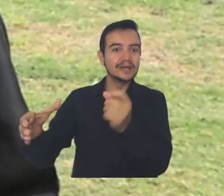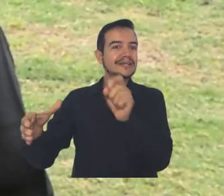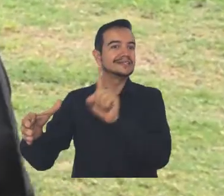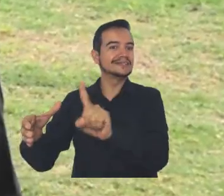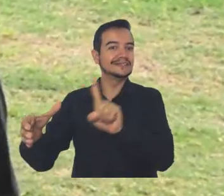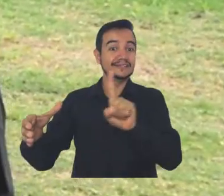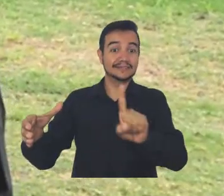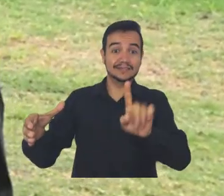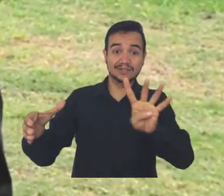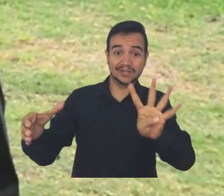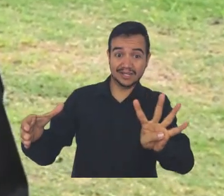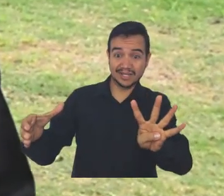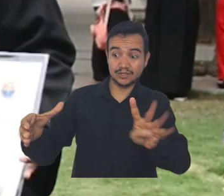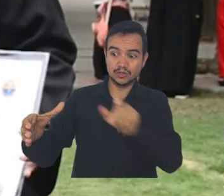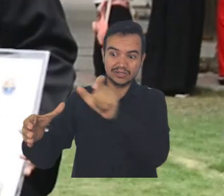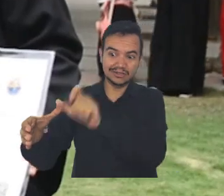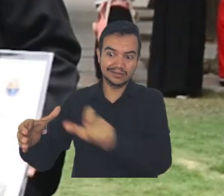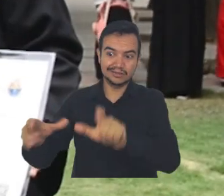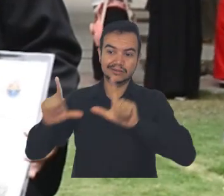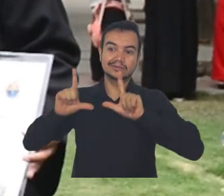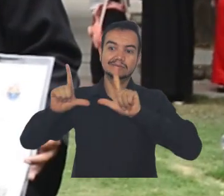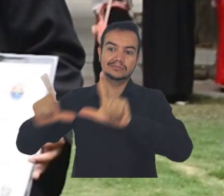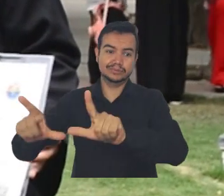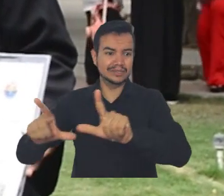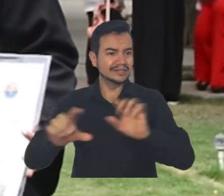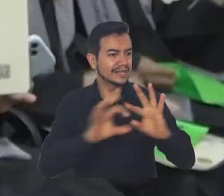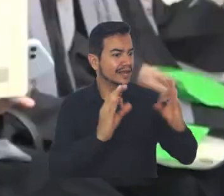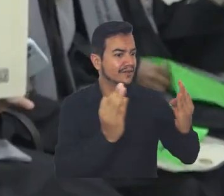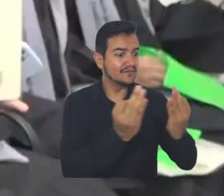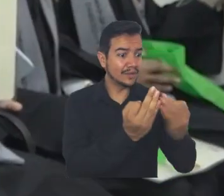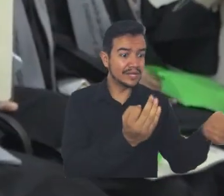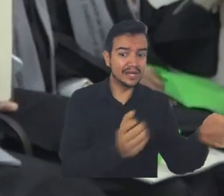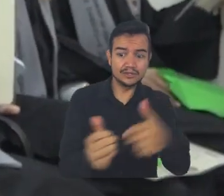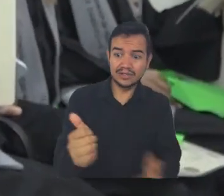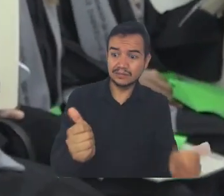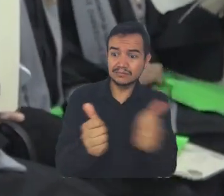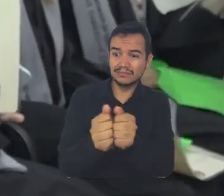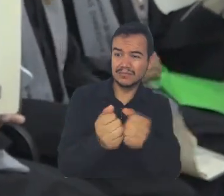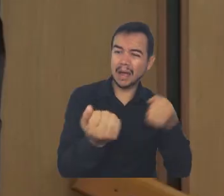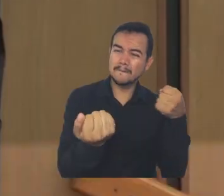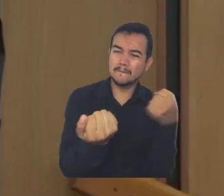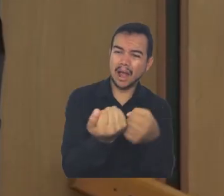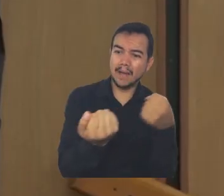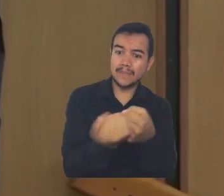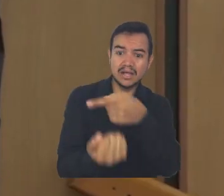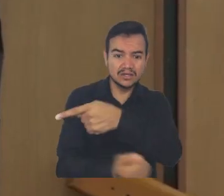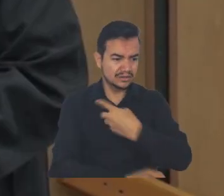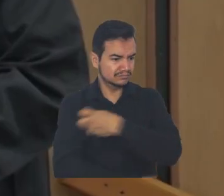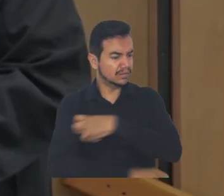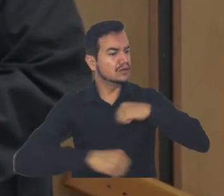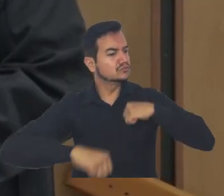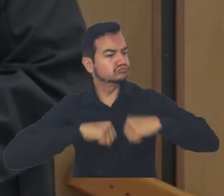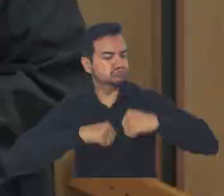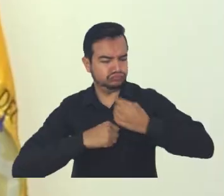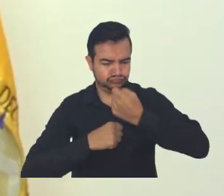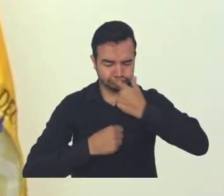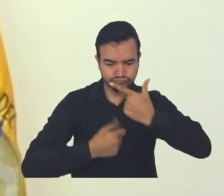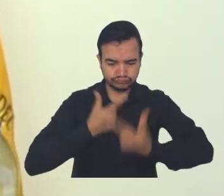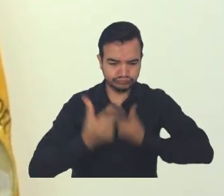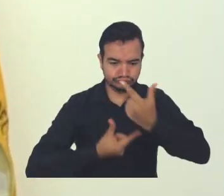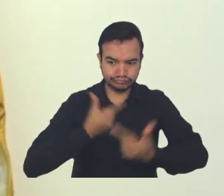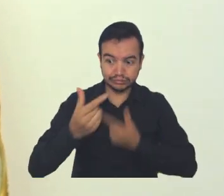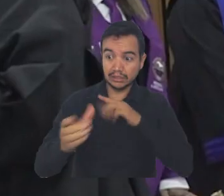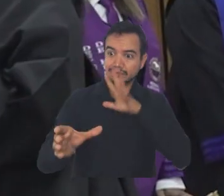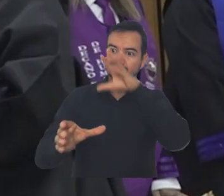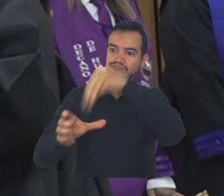en compañía de sus familias como el motor de superación para salir adelante, 114 estudiantes del Centro de Posgrados y Formación Continua